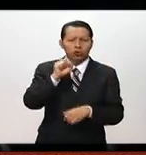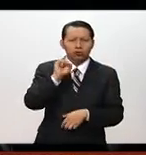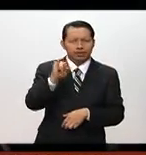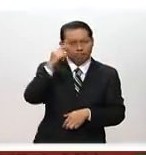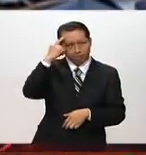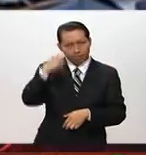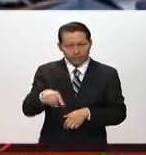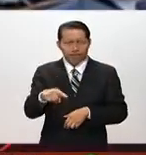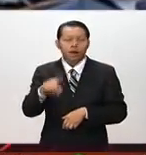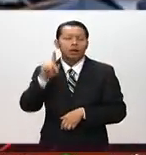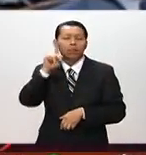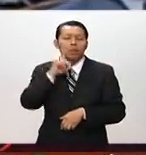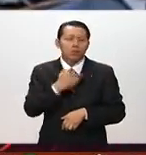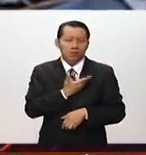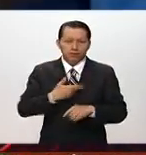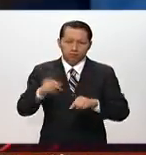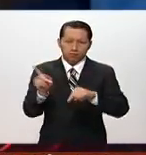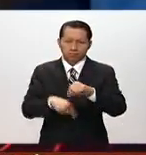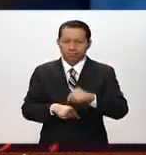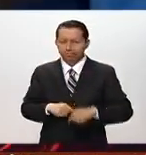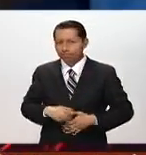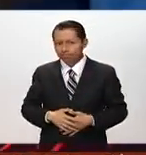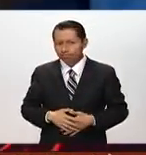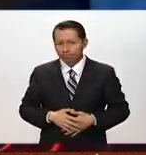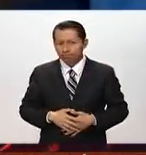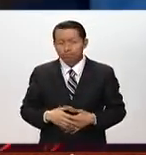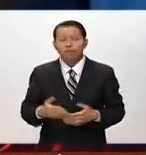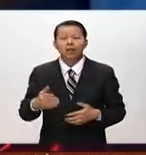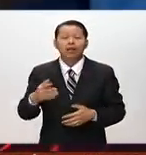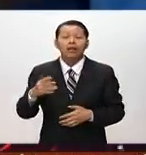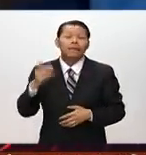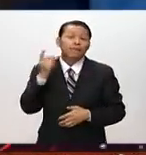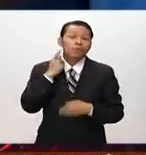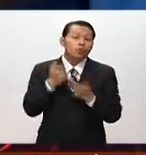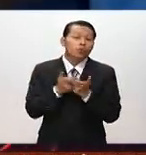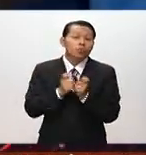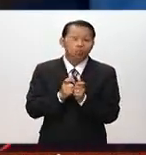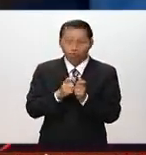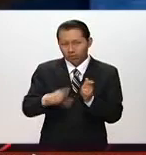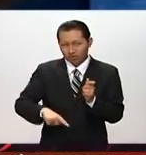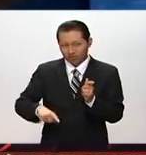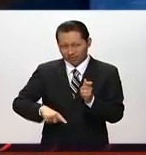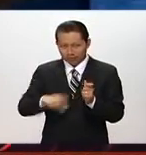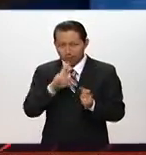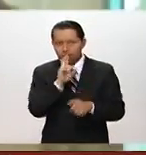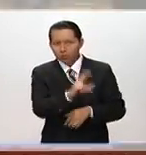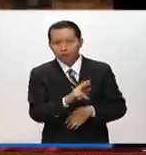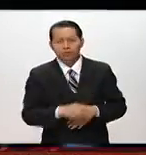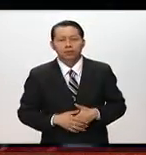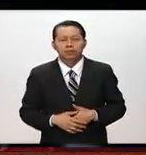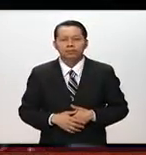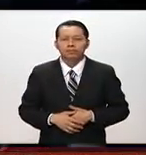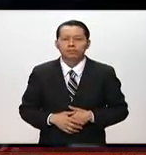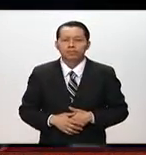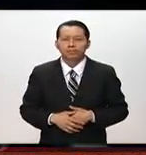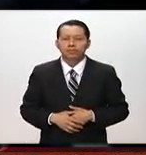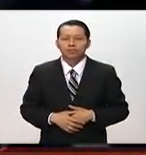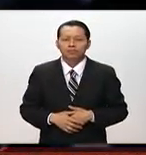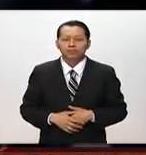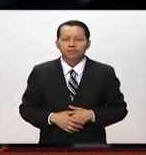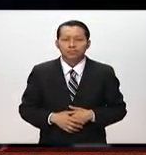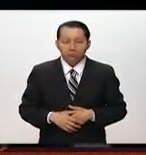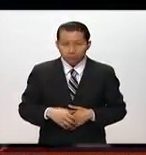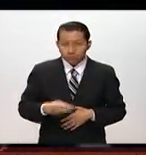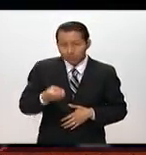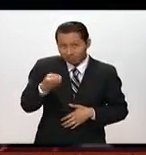República. Por supuesto, así respondieron los legisladores del partido del gobierno. Un tercio de los senadores